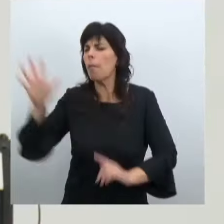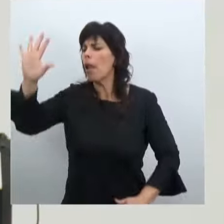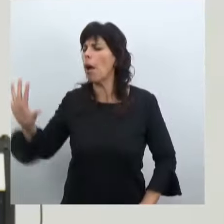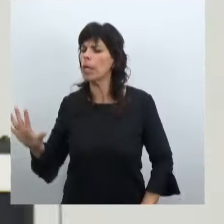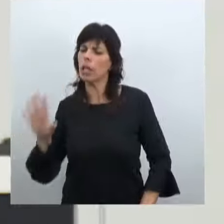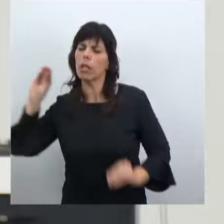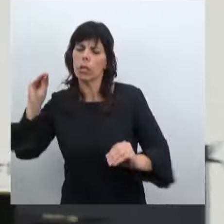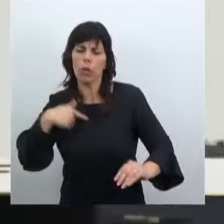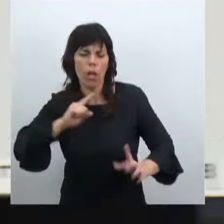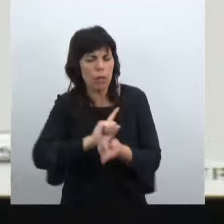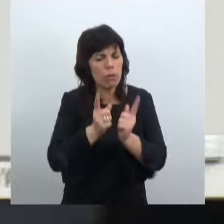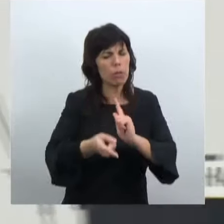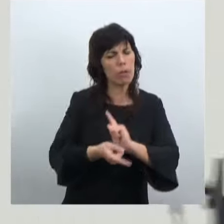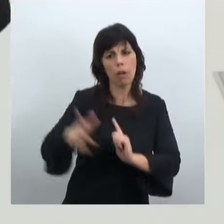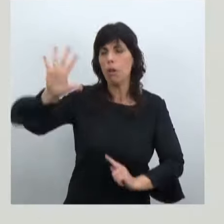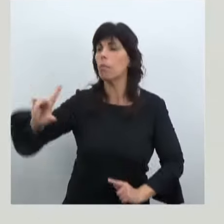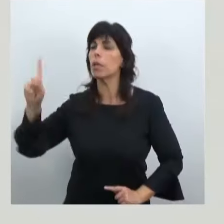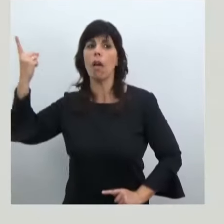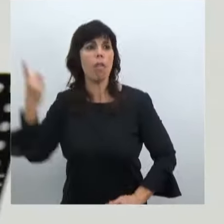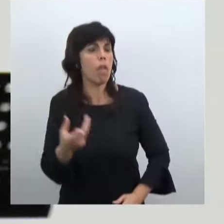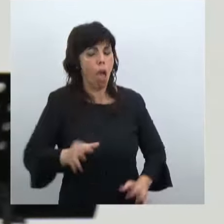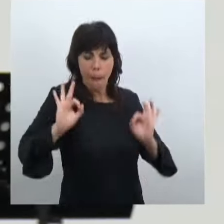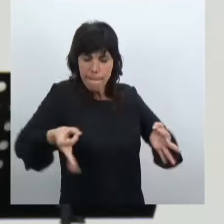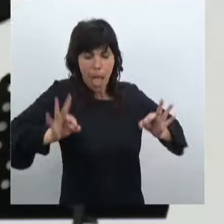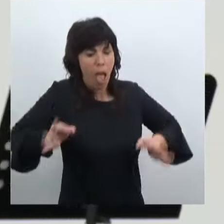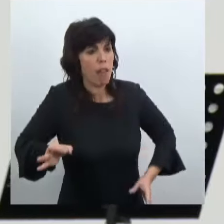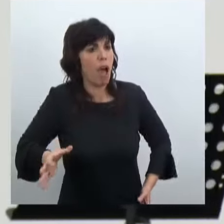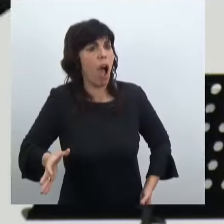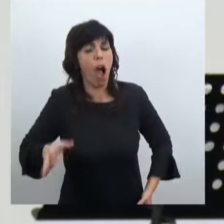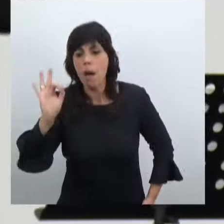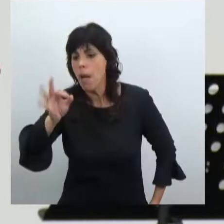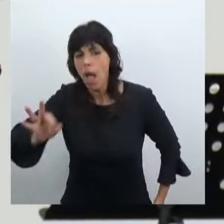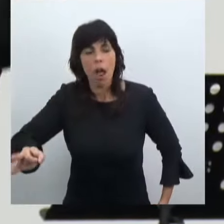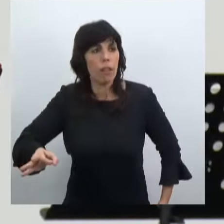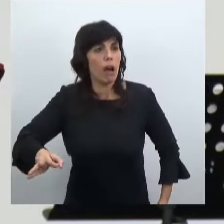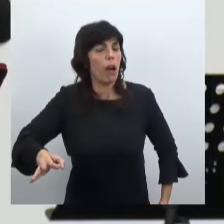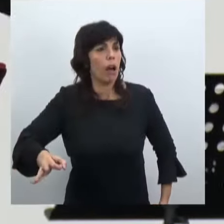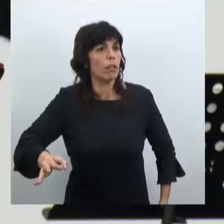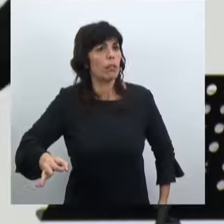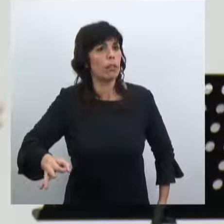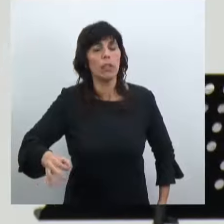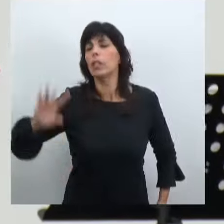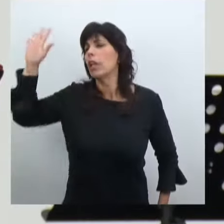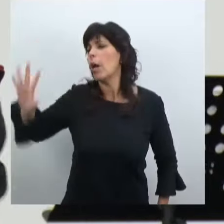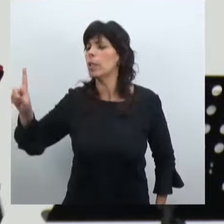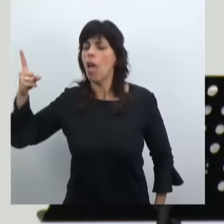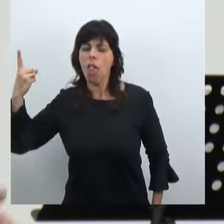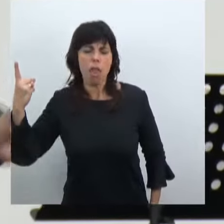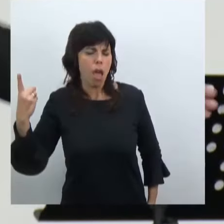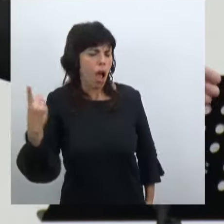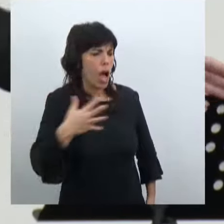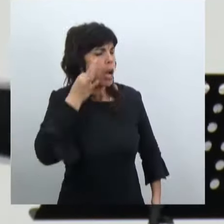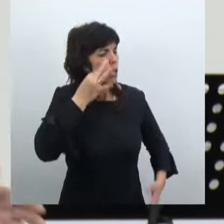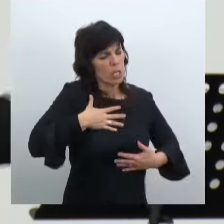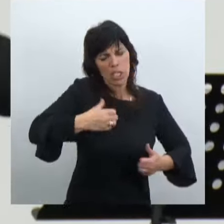te cambia. La presencia de Dios es real, la presencia de Dios es real. La presencia de Dios